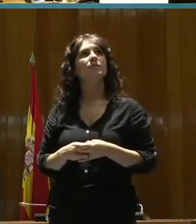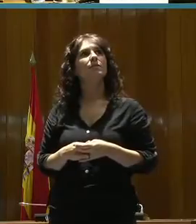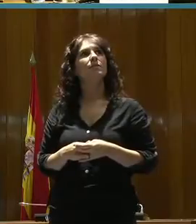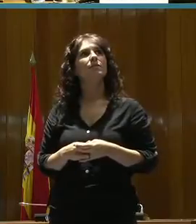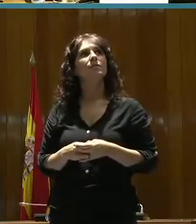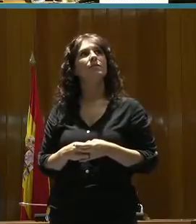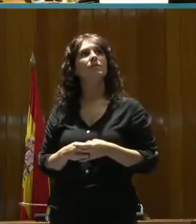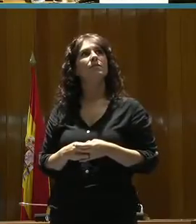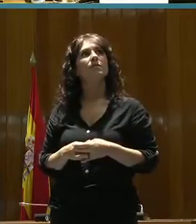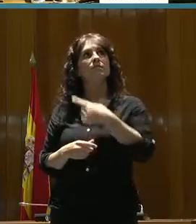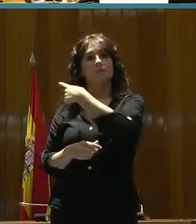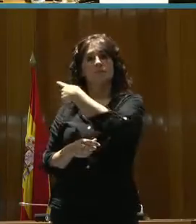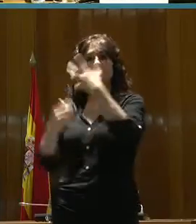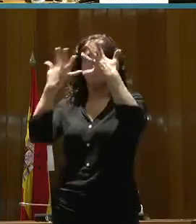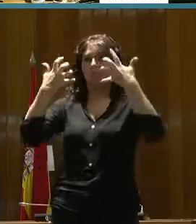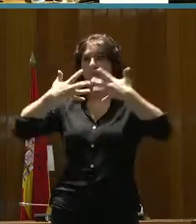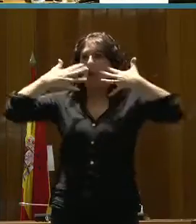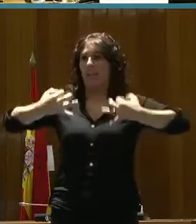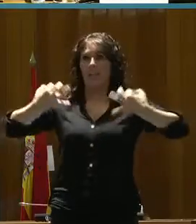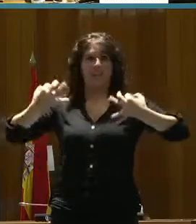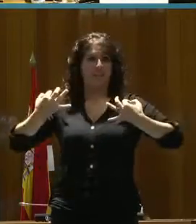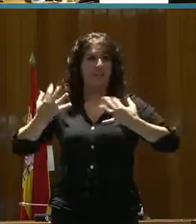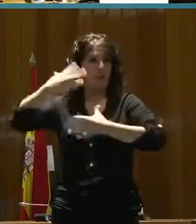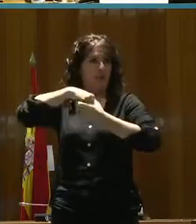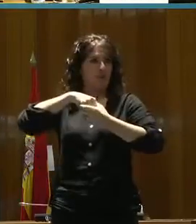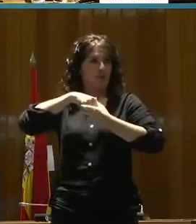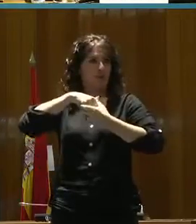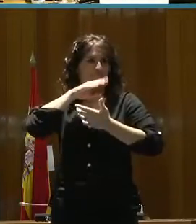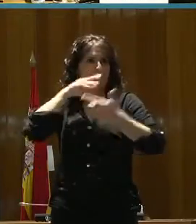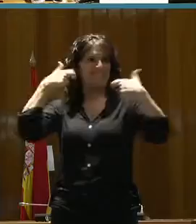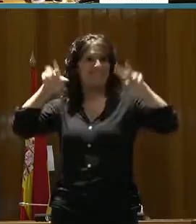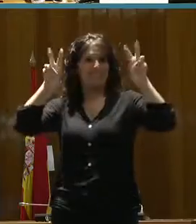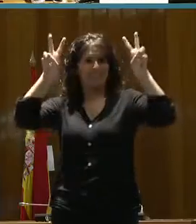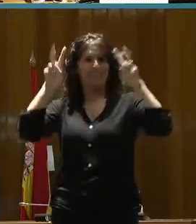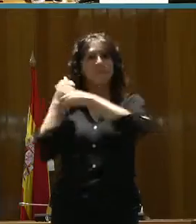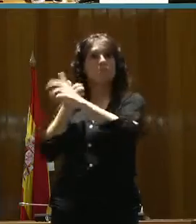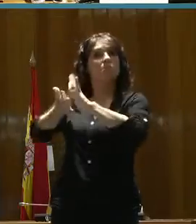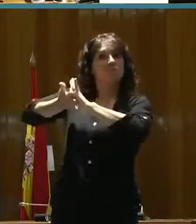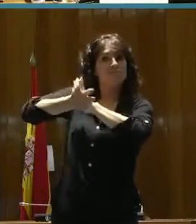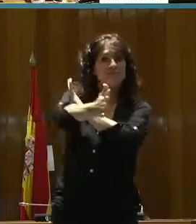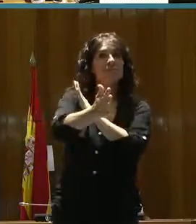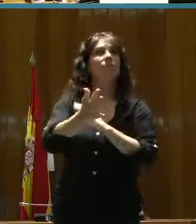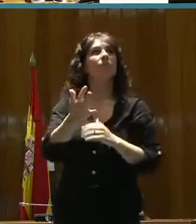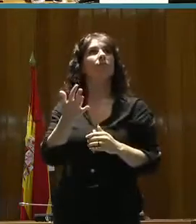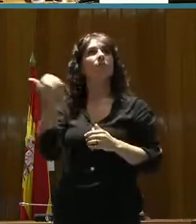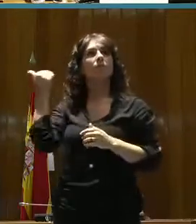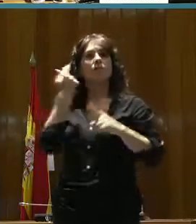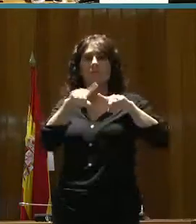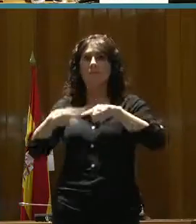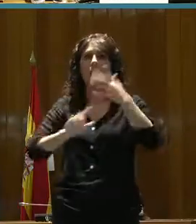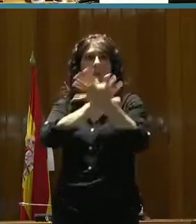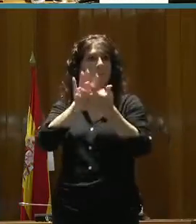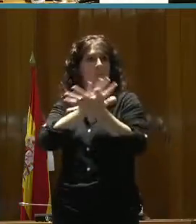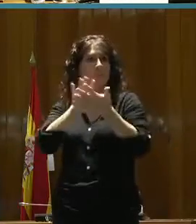Y este, que es el texto original, correspondiente a esa subsección, explica que en diversas lenguas de signos que se